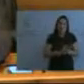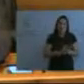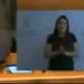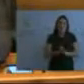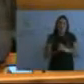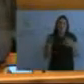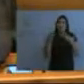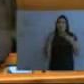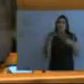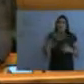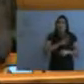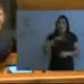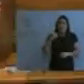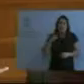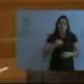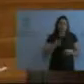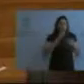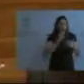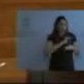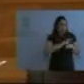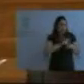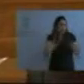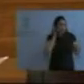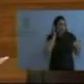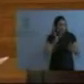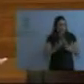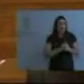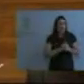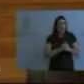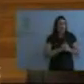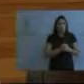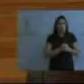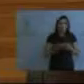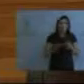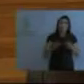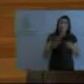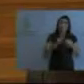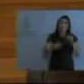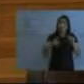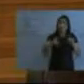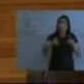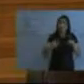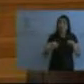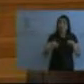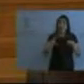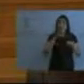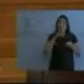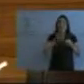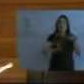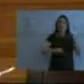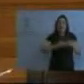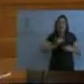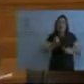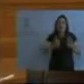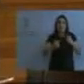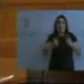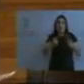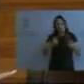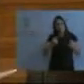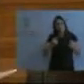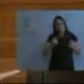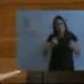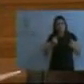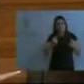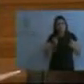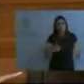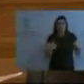Muchas gracias, señor presidente. Gracias, señora consejera. Pues hay trato diferenciado desde el momento en que hay hechos imponibles que son análogos. Por lo